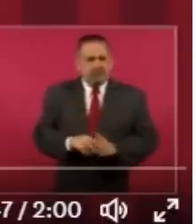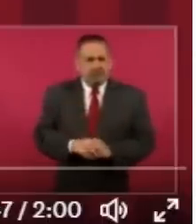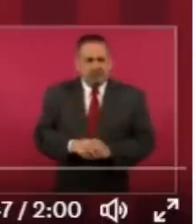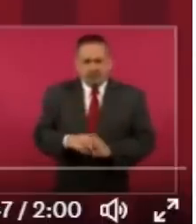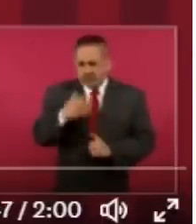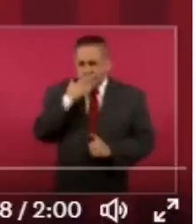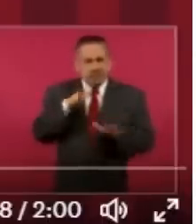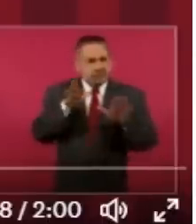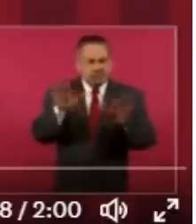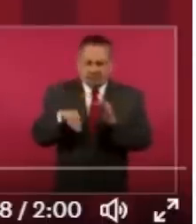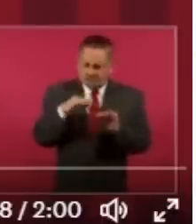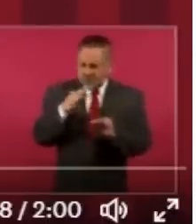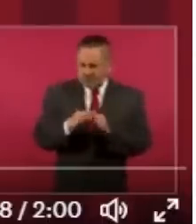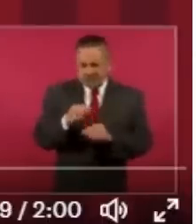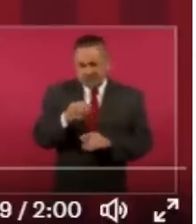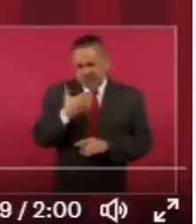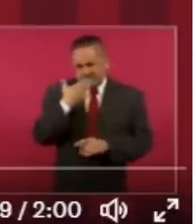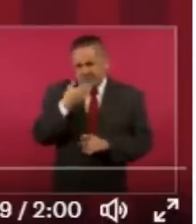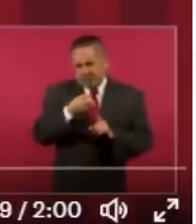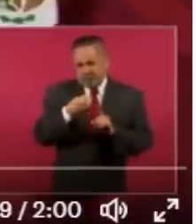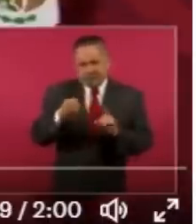de muy buen aeropuerto